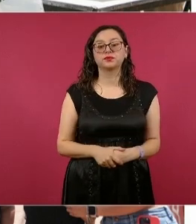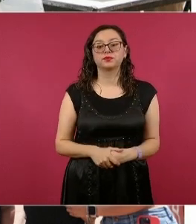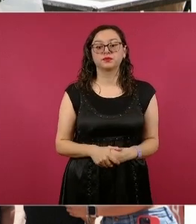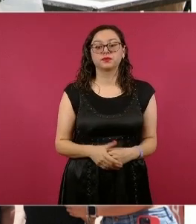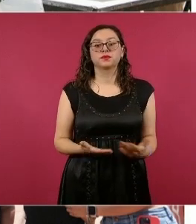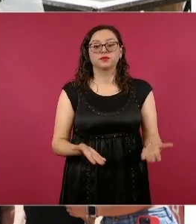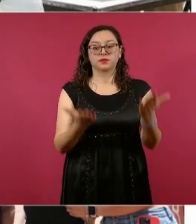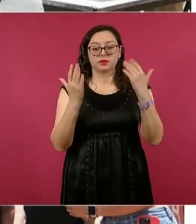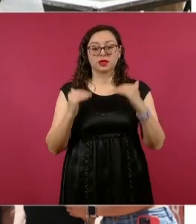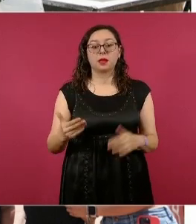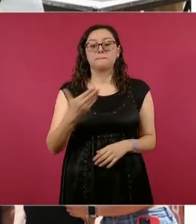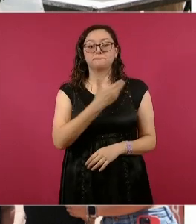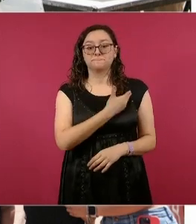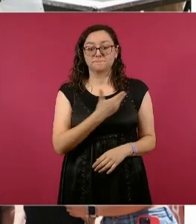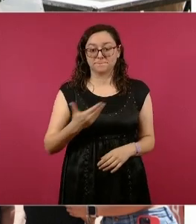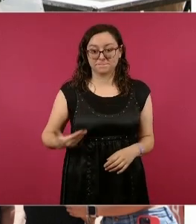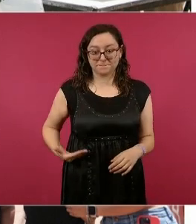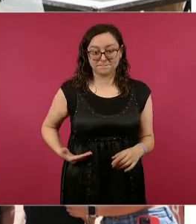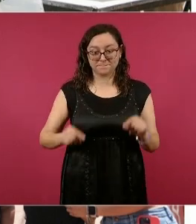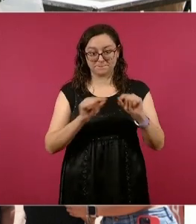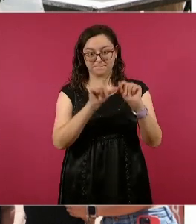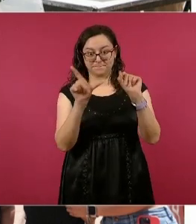Claudia Sheinbaum queda como